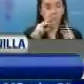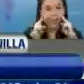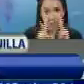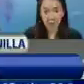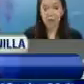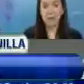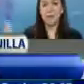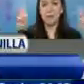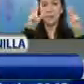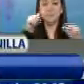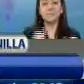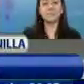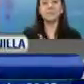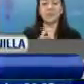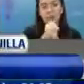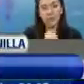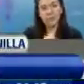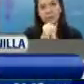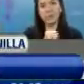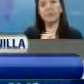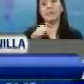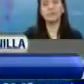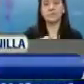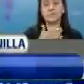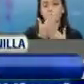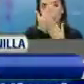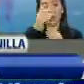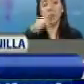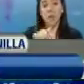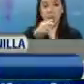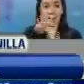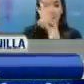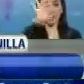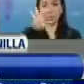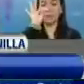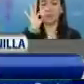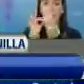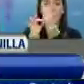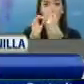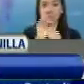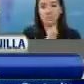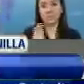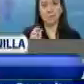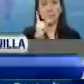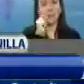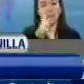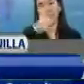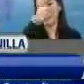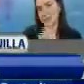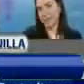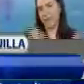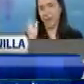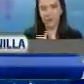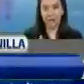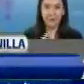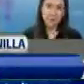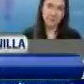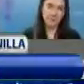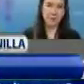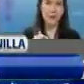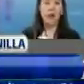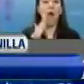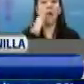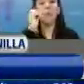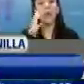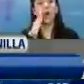ocurrió en el caso de Cristina y de fundamentalmente que no se ha encontrado a